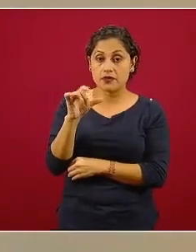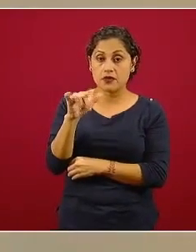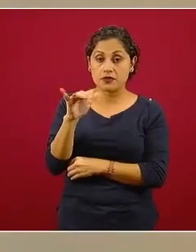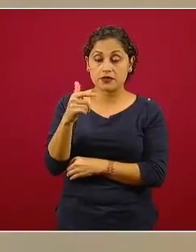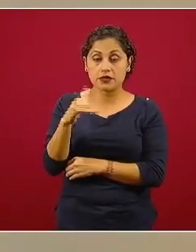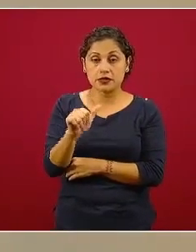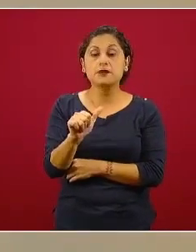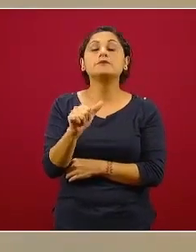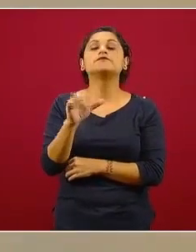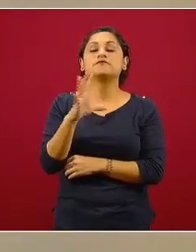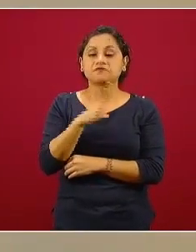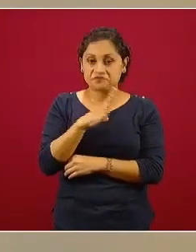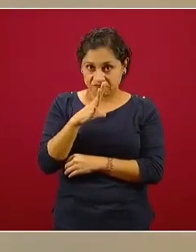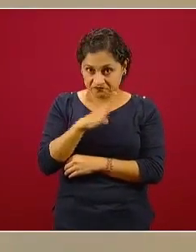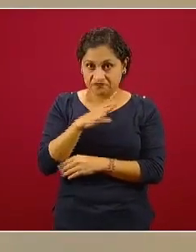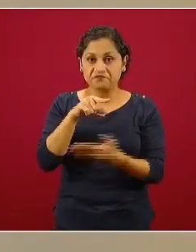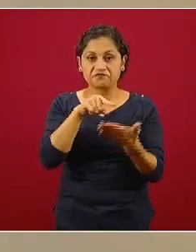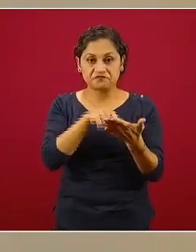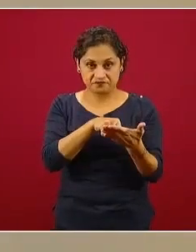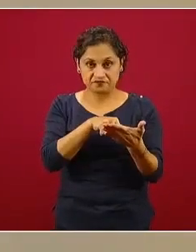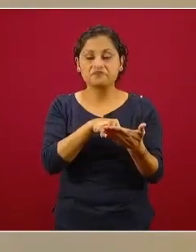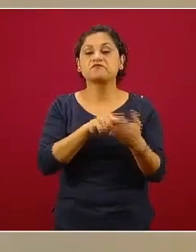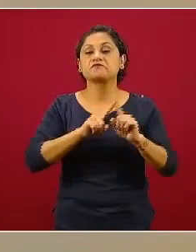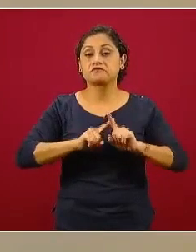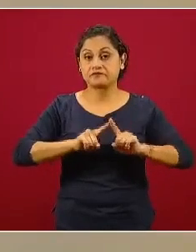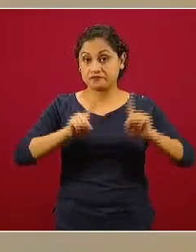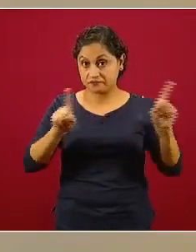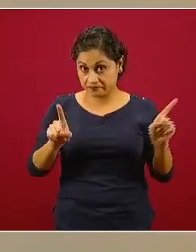elemento aparentemente sutil, pero importante.